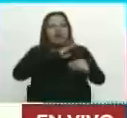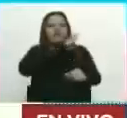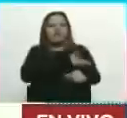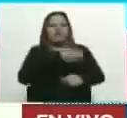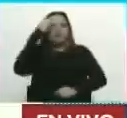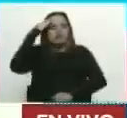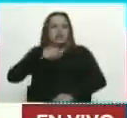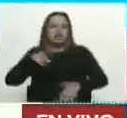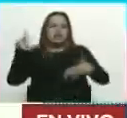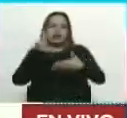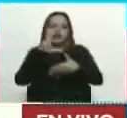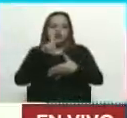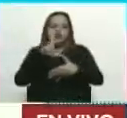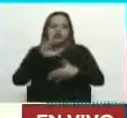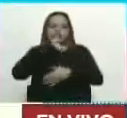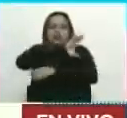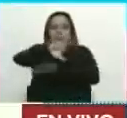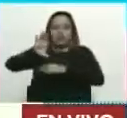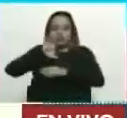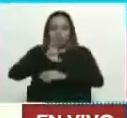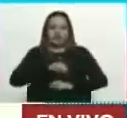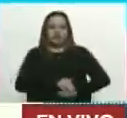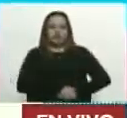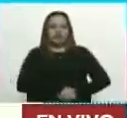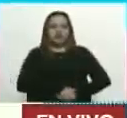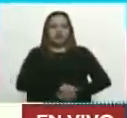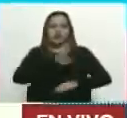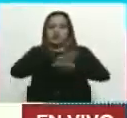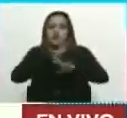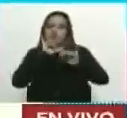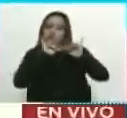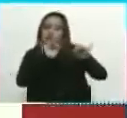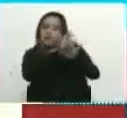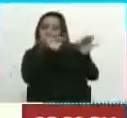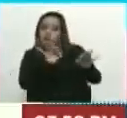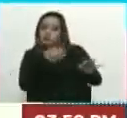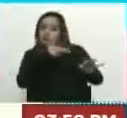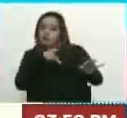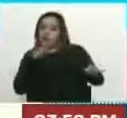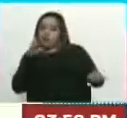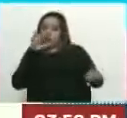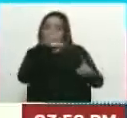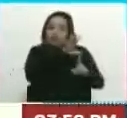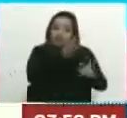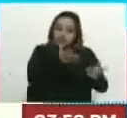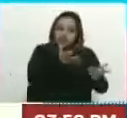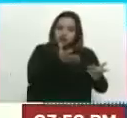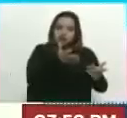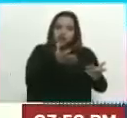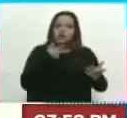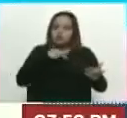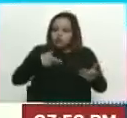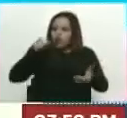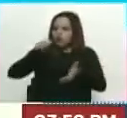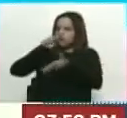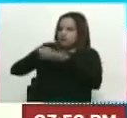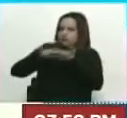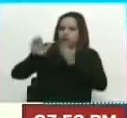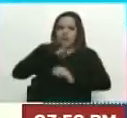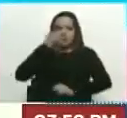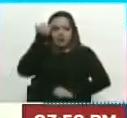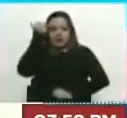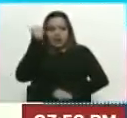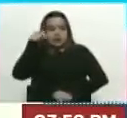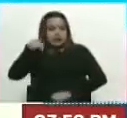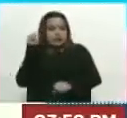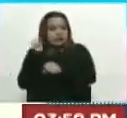de Latinoamérica y del Caribe. Porque a la misma vez que estamos combatiendo, estamos escribiendo nuestra propia doctrina. Esa fue la